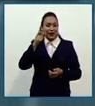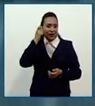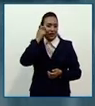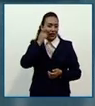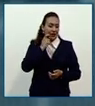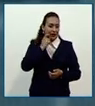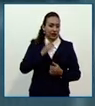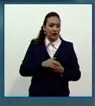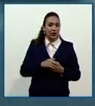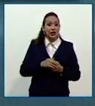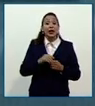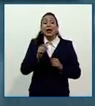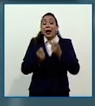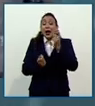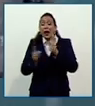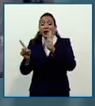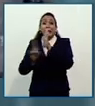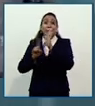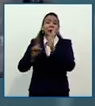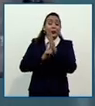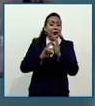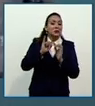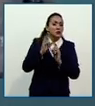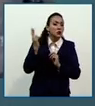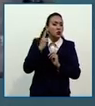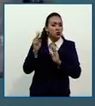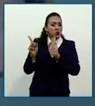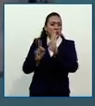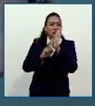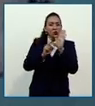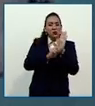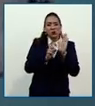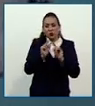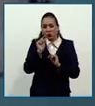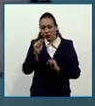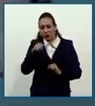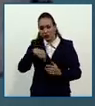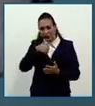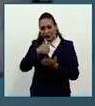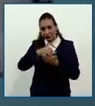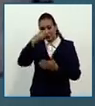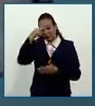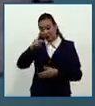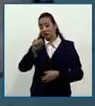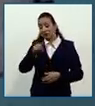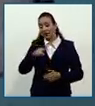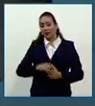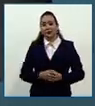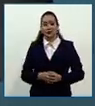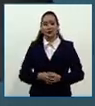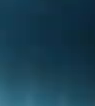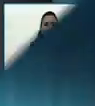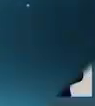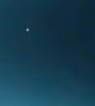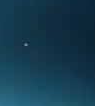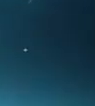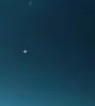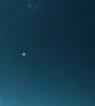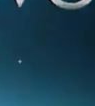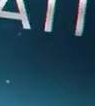en algunas partes la alerta sísmica aquí en la Ciudad de México.